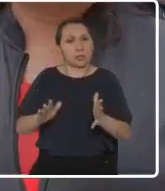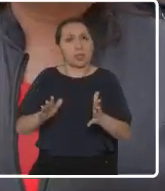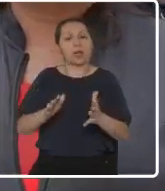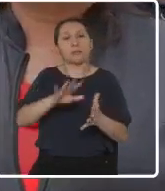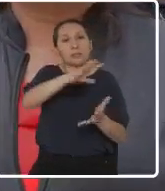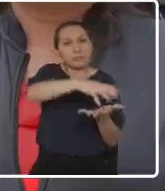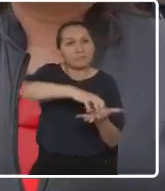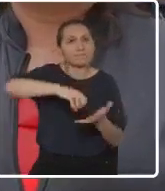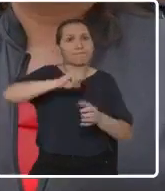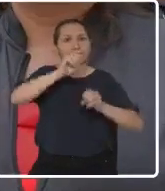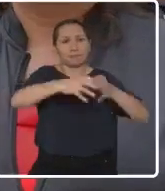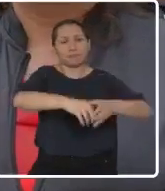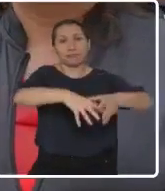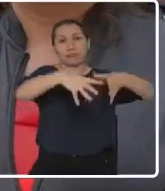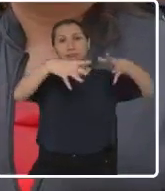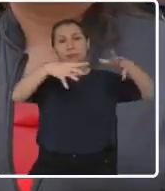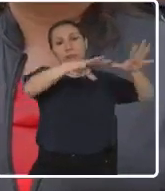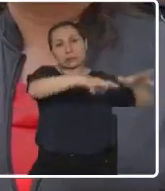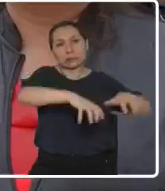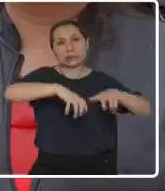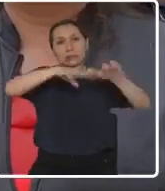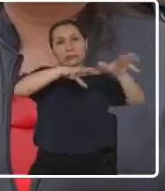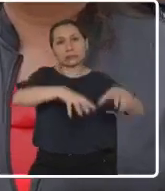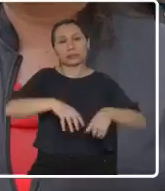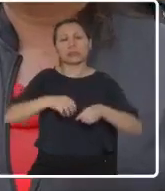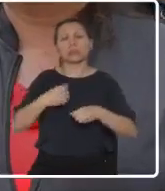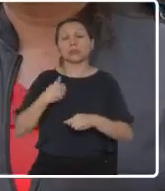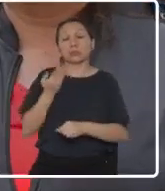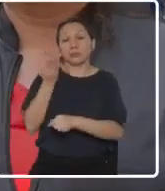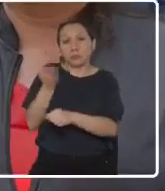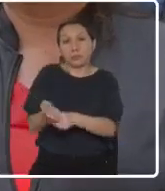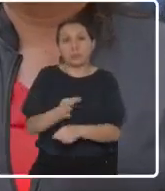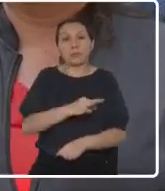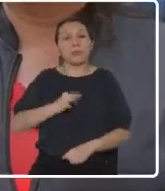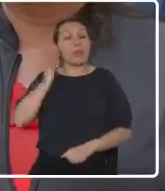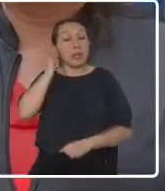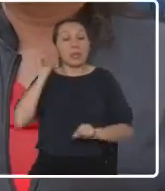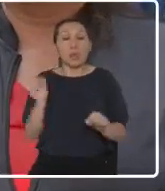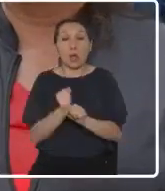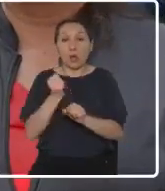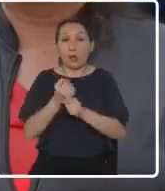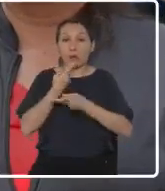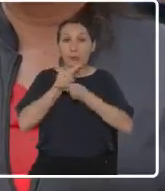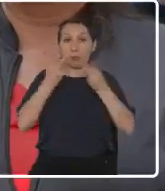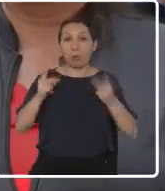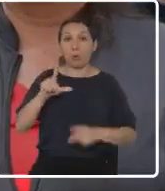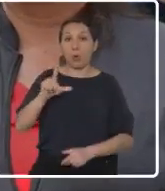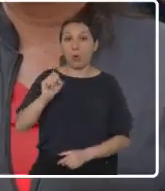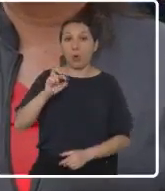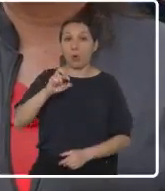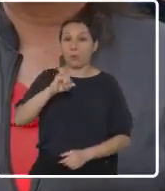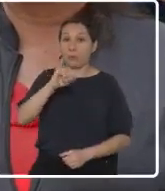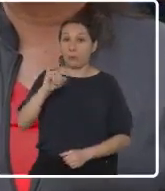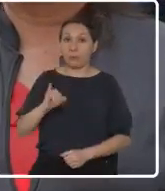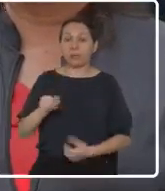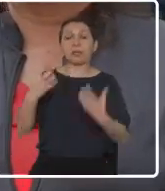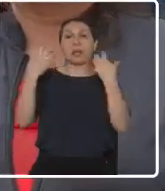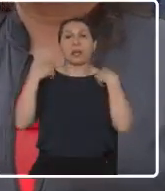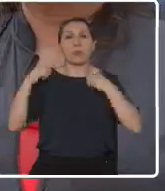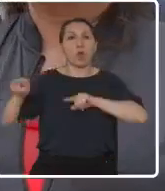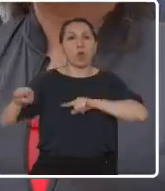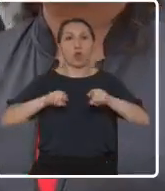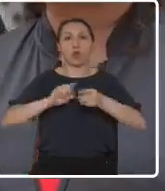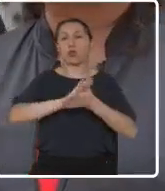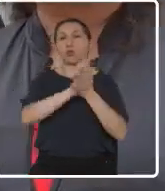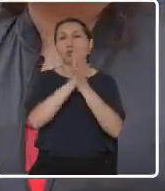la remoción de escombros. Para eso le encargué a la ministra de Obras Públicas, Jessica López, que se haga cargo de la